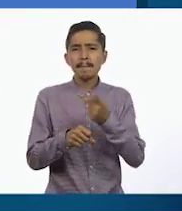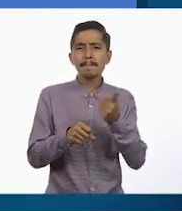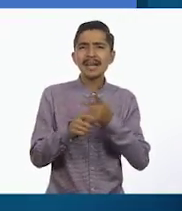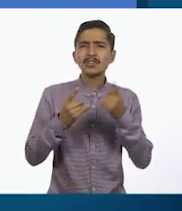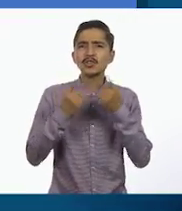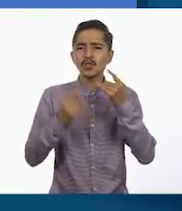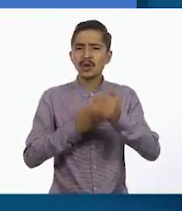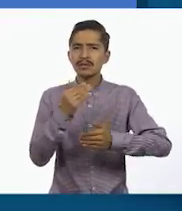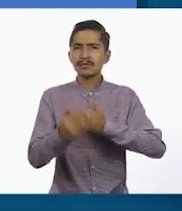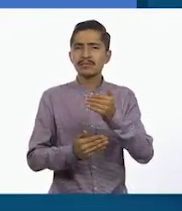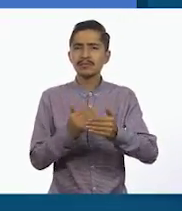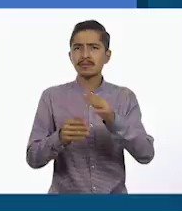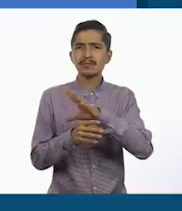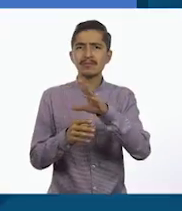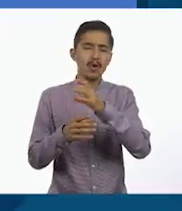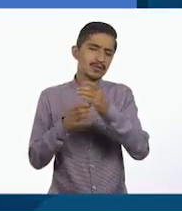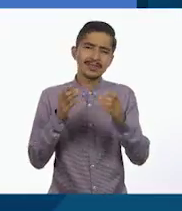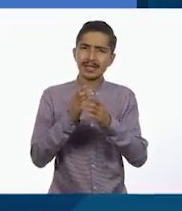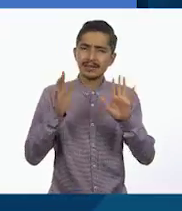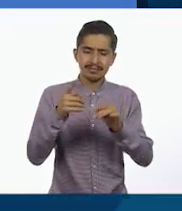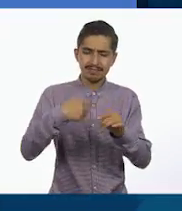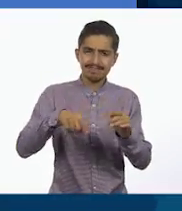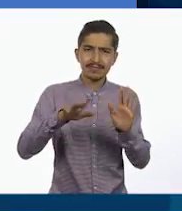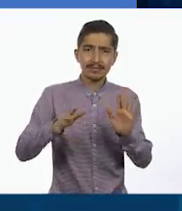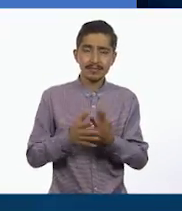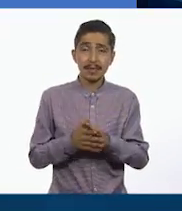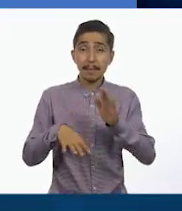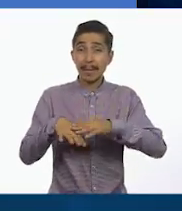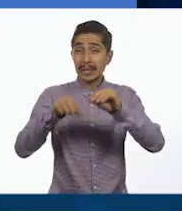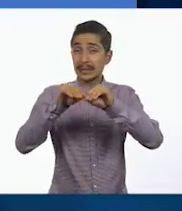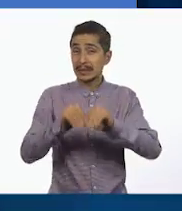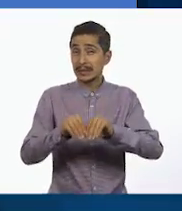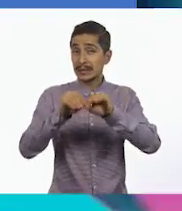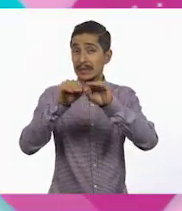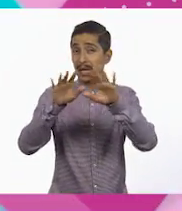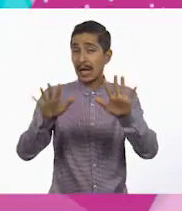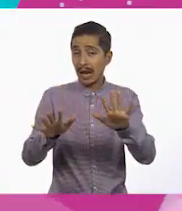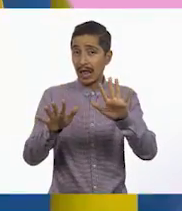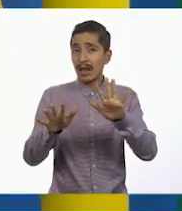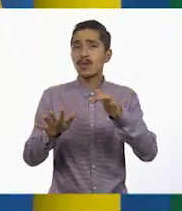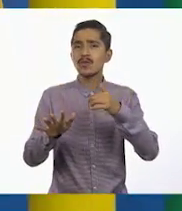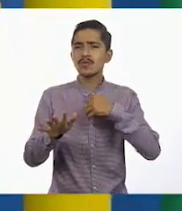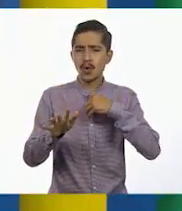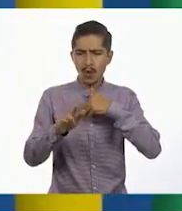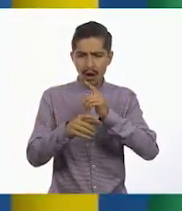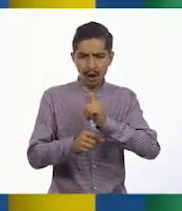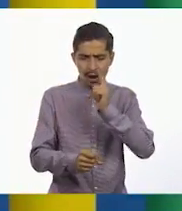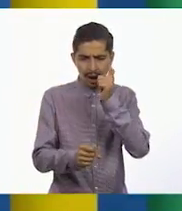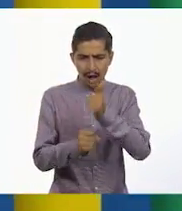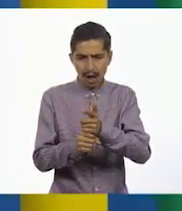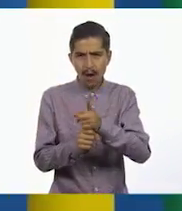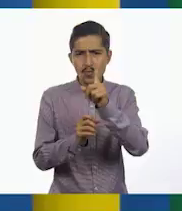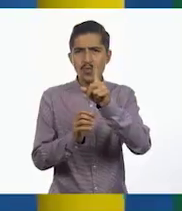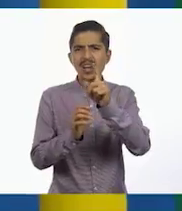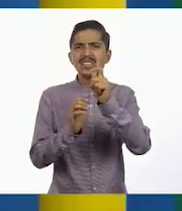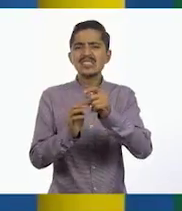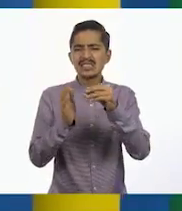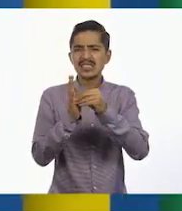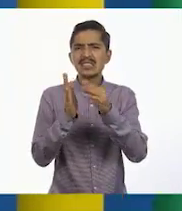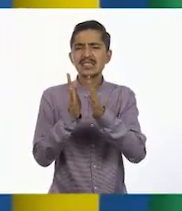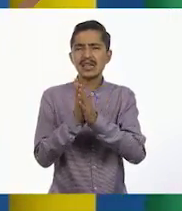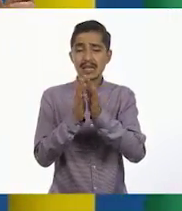históricos, entre otras cosas. Para que quede más claro, yo encontré lo siguiente en un artículo de